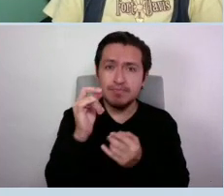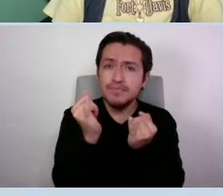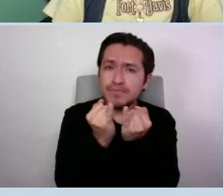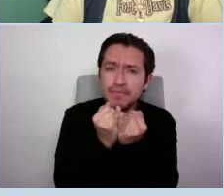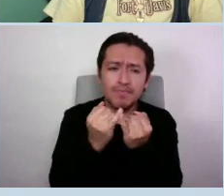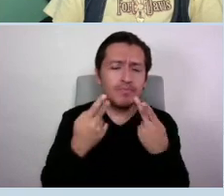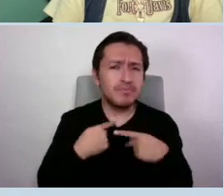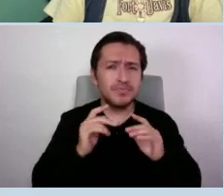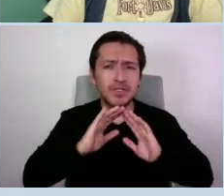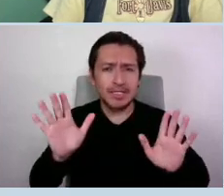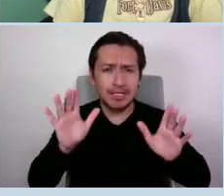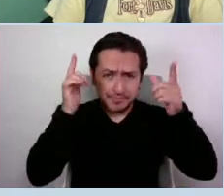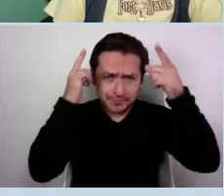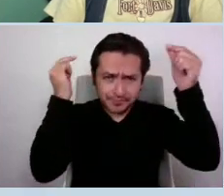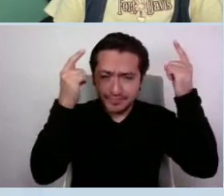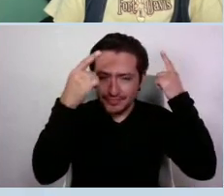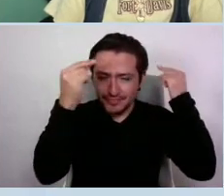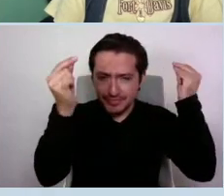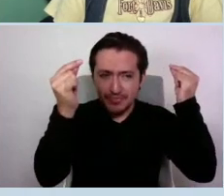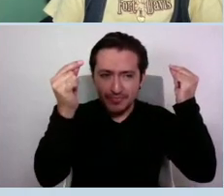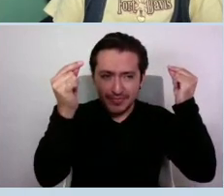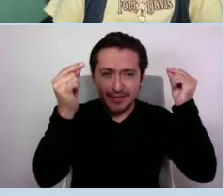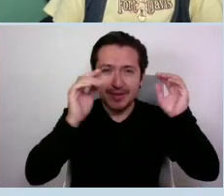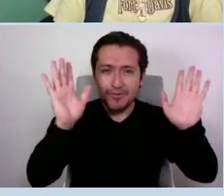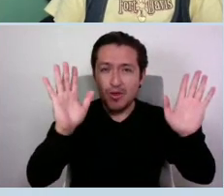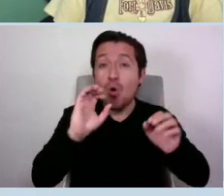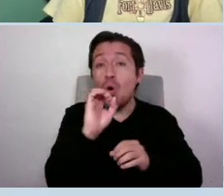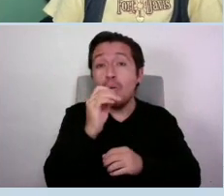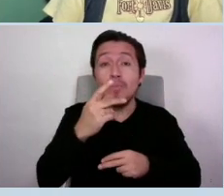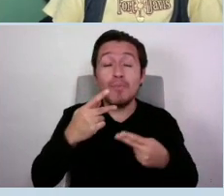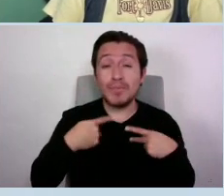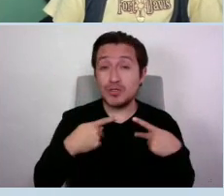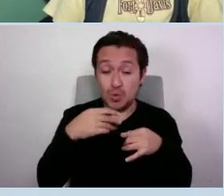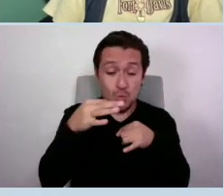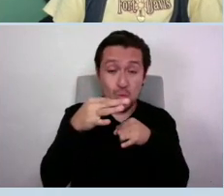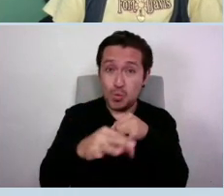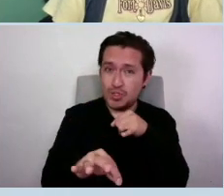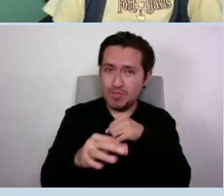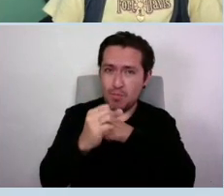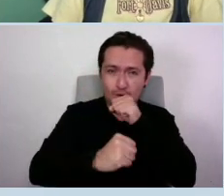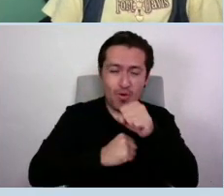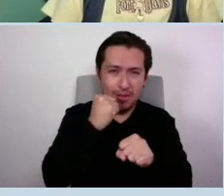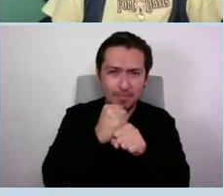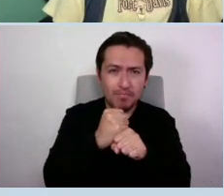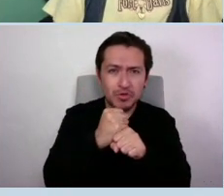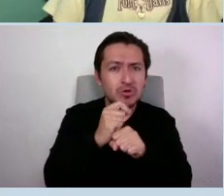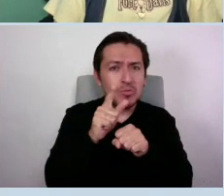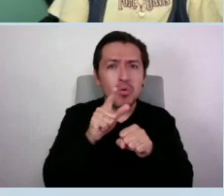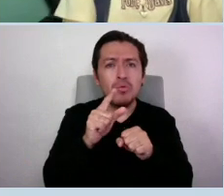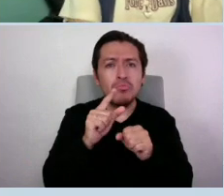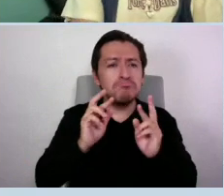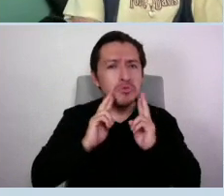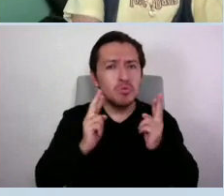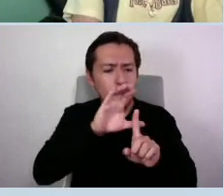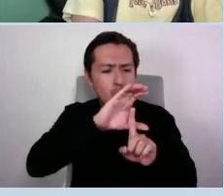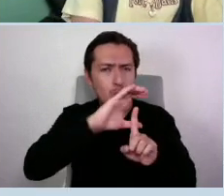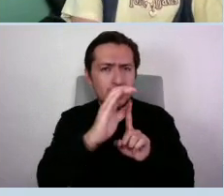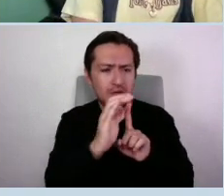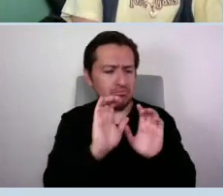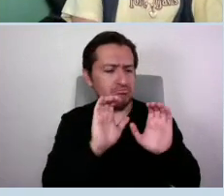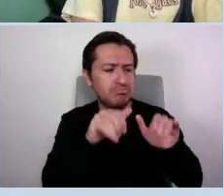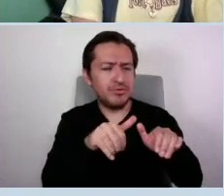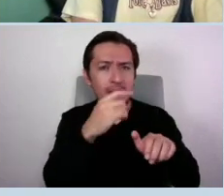estudiantas estudiantes de último año para conversar con colegas todo esto con el